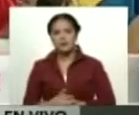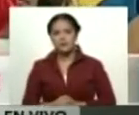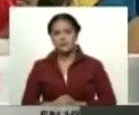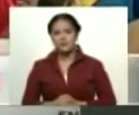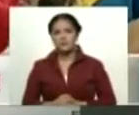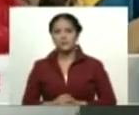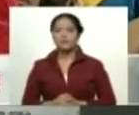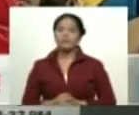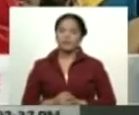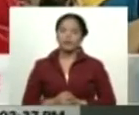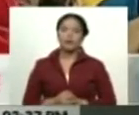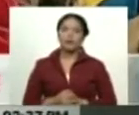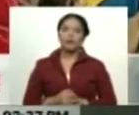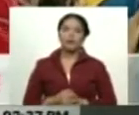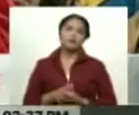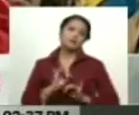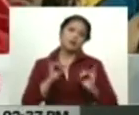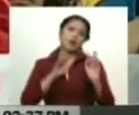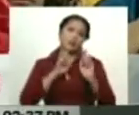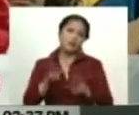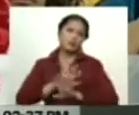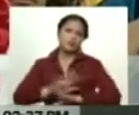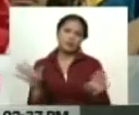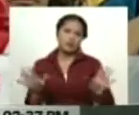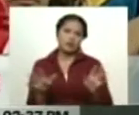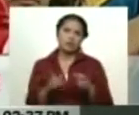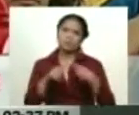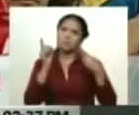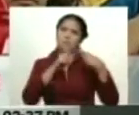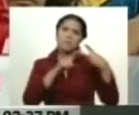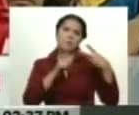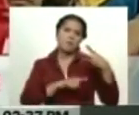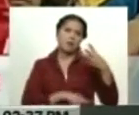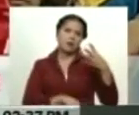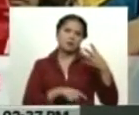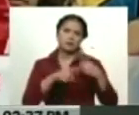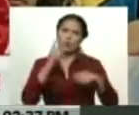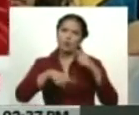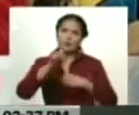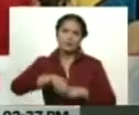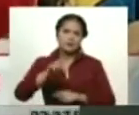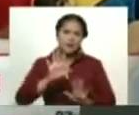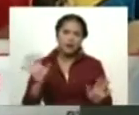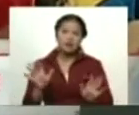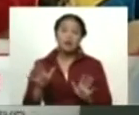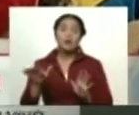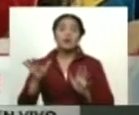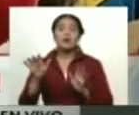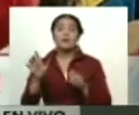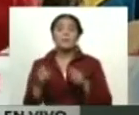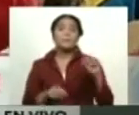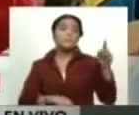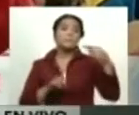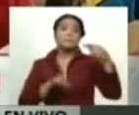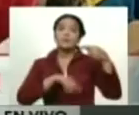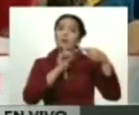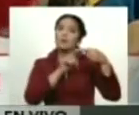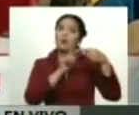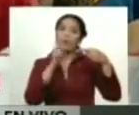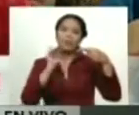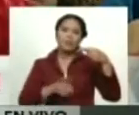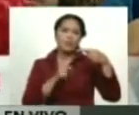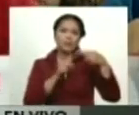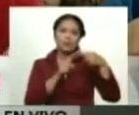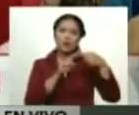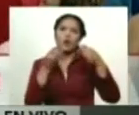ya la contestábamos con la primera pregunta. Las prioridades, la digamos, el punto número uno tiene que ser